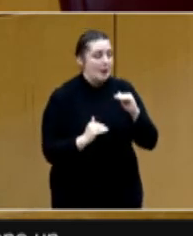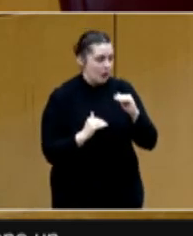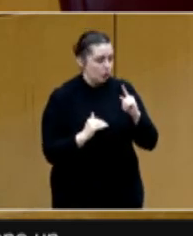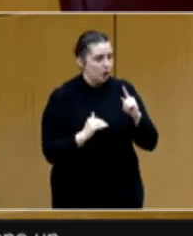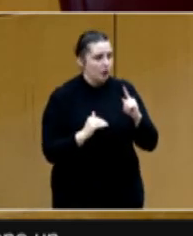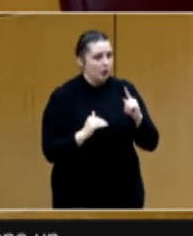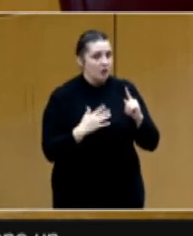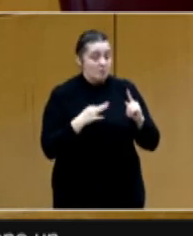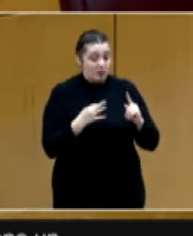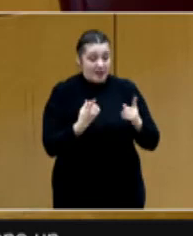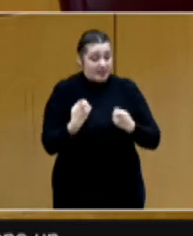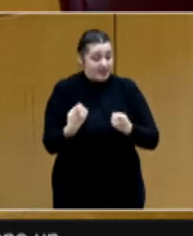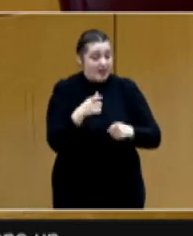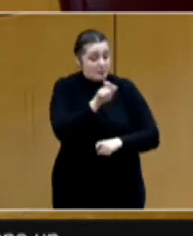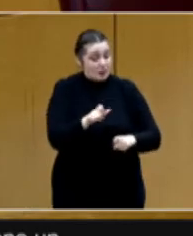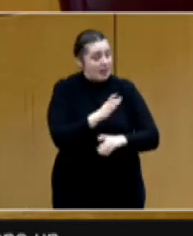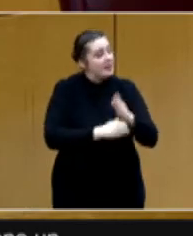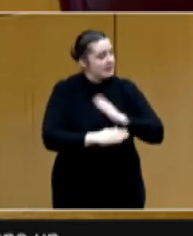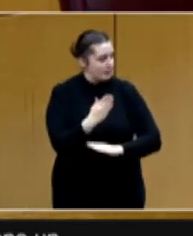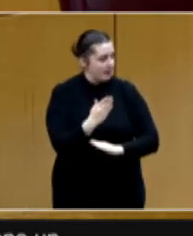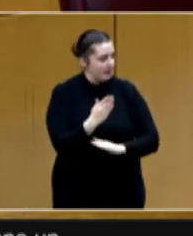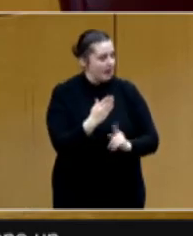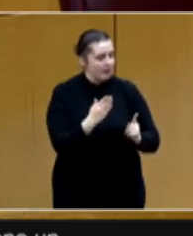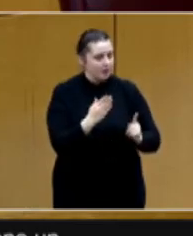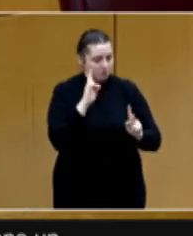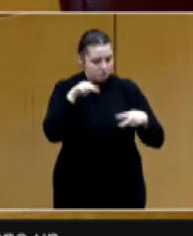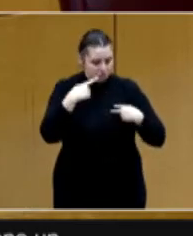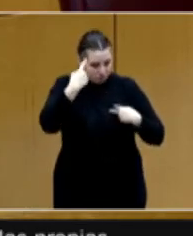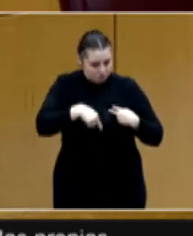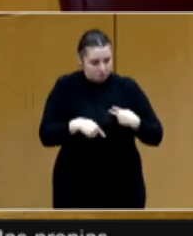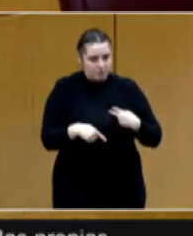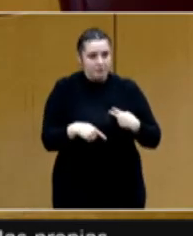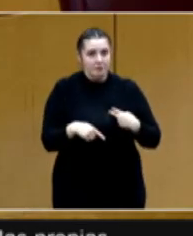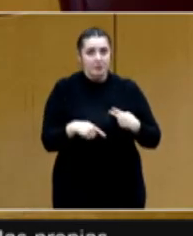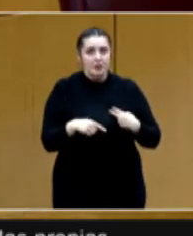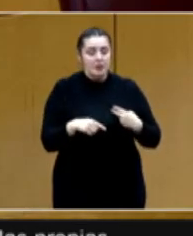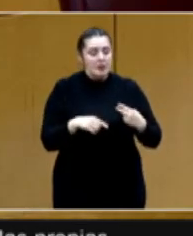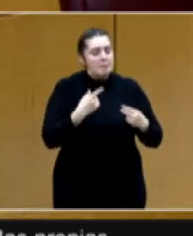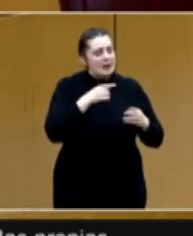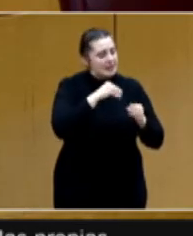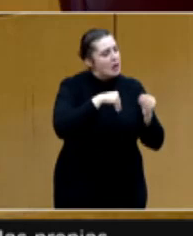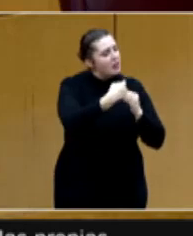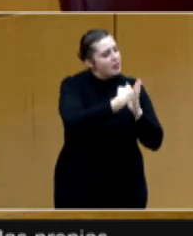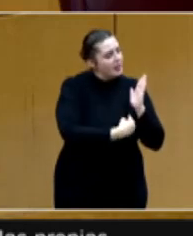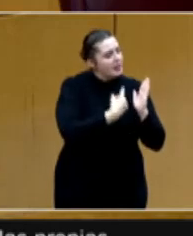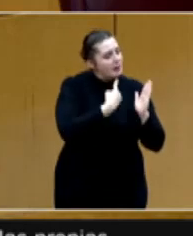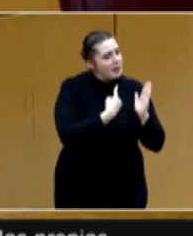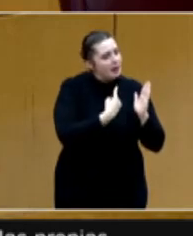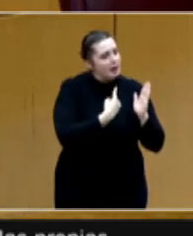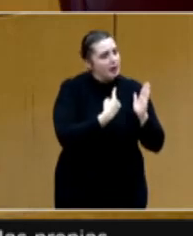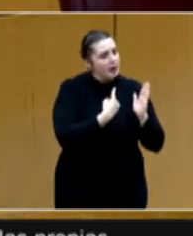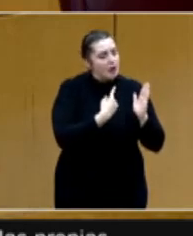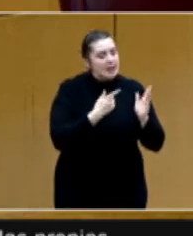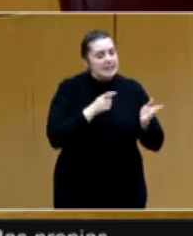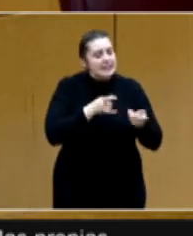persona con discapacidad reconoce que tiene A cuál es el sistema de control de esas